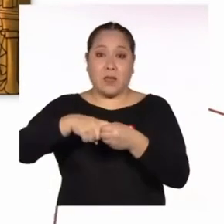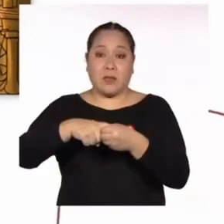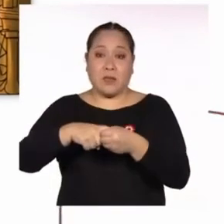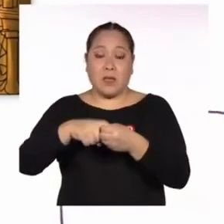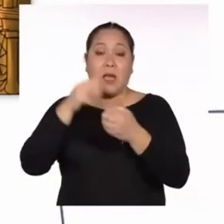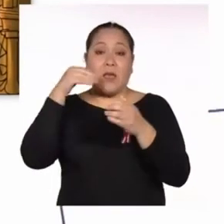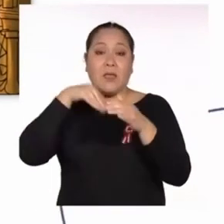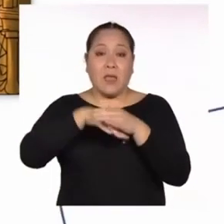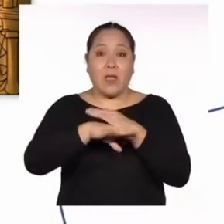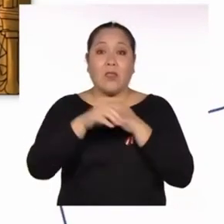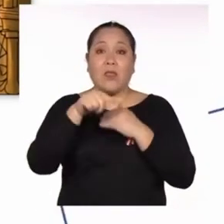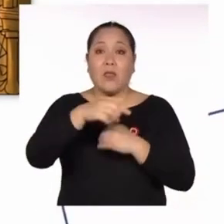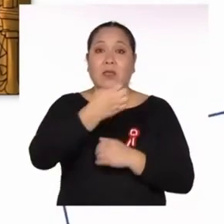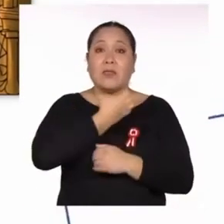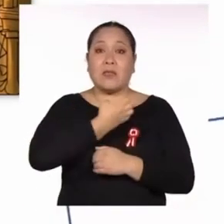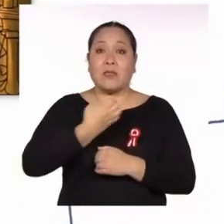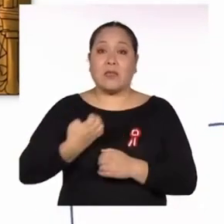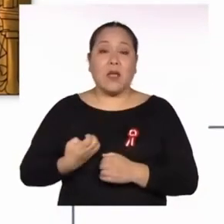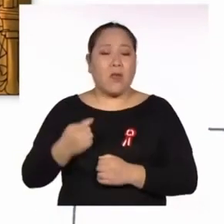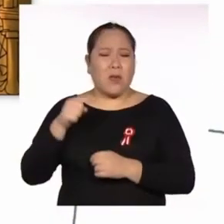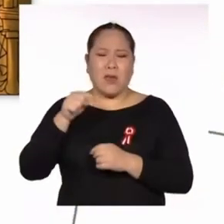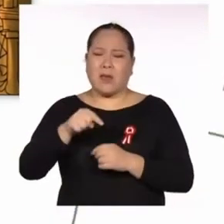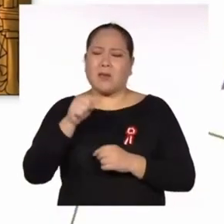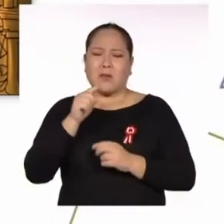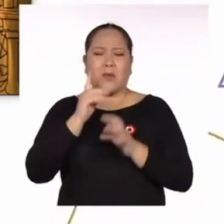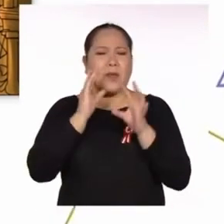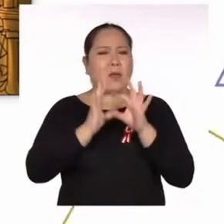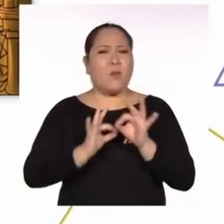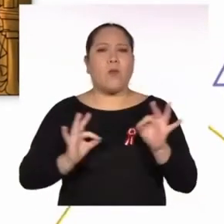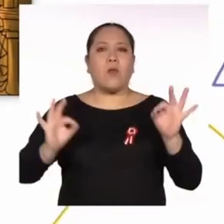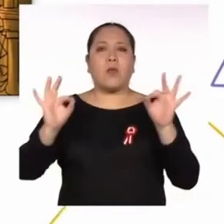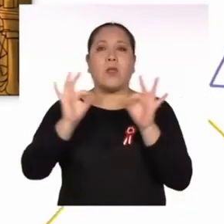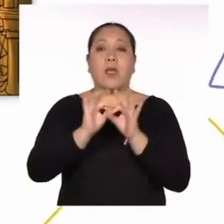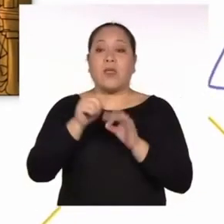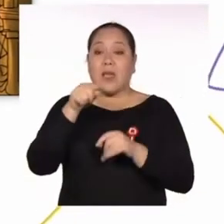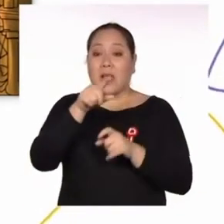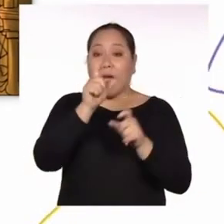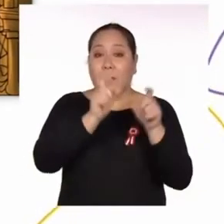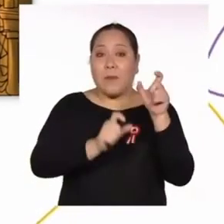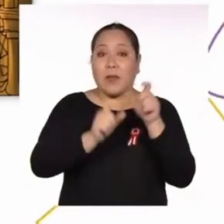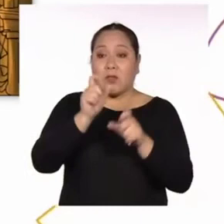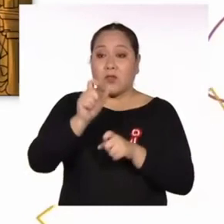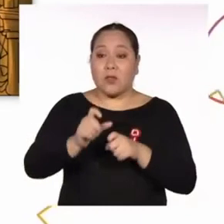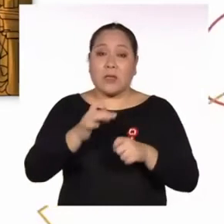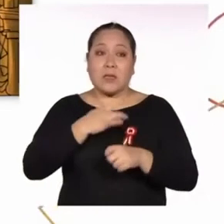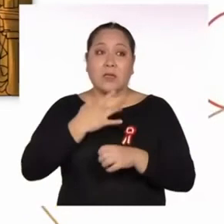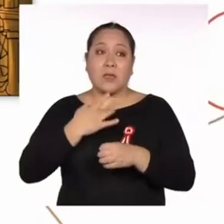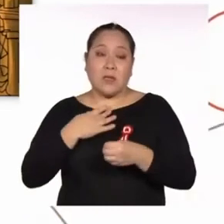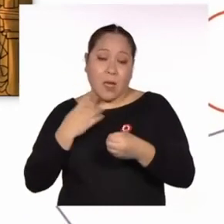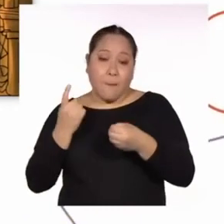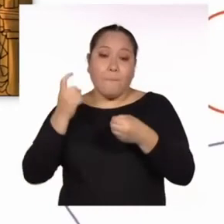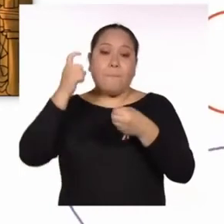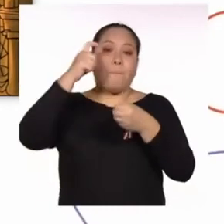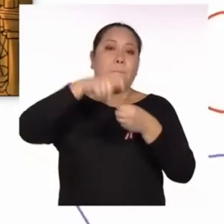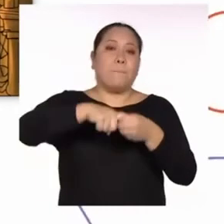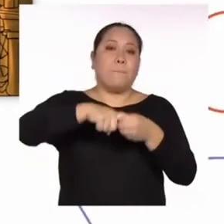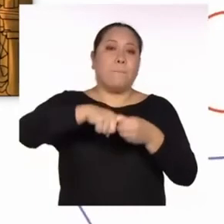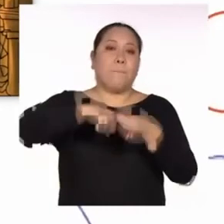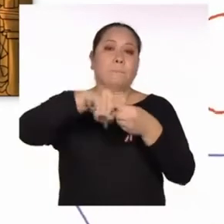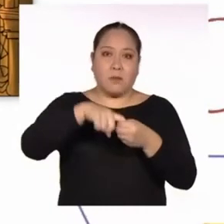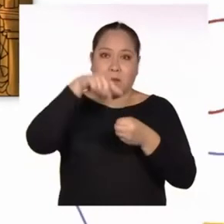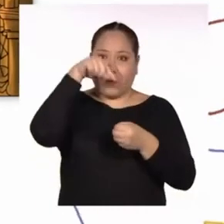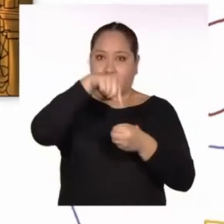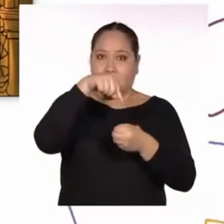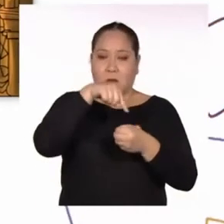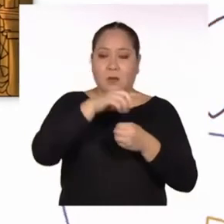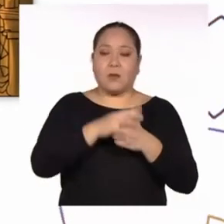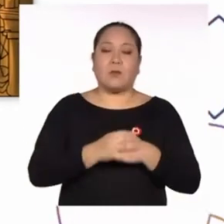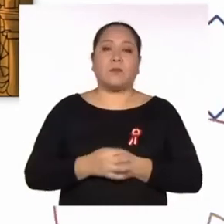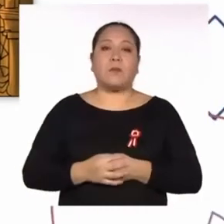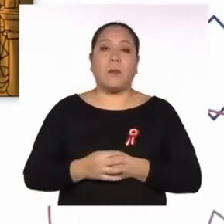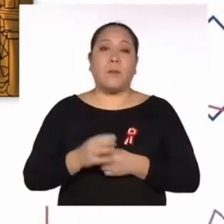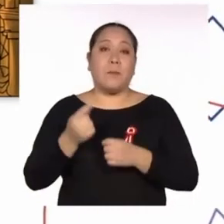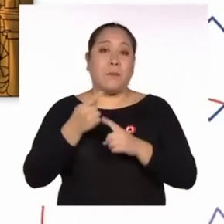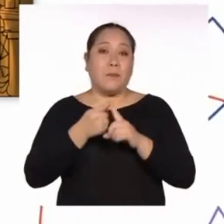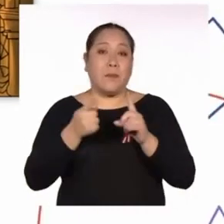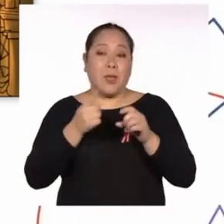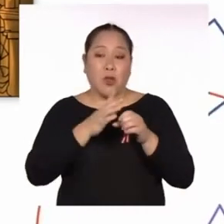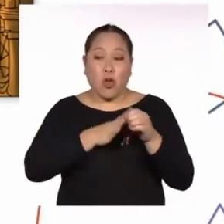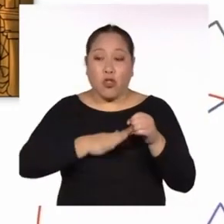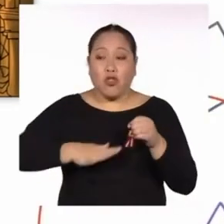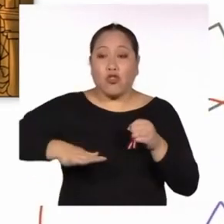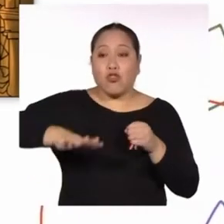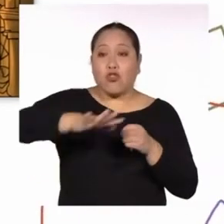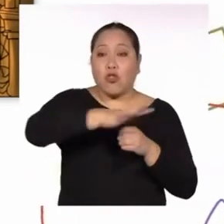era muy importante pues los ciudadanos se sentían parte de eso algo no todos los habitantes